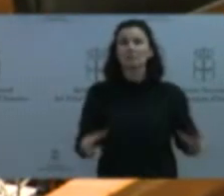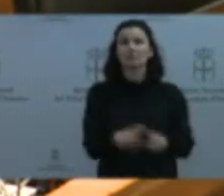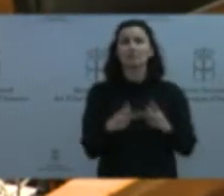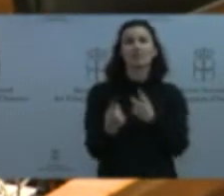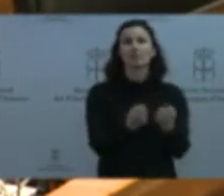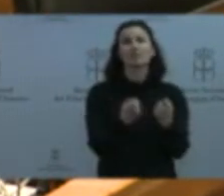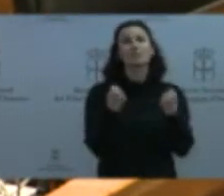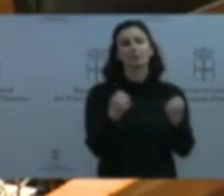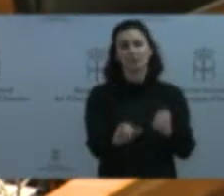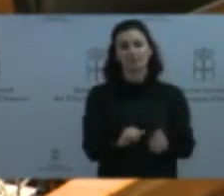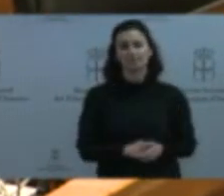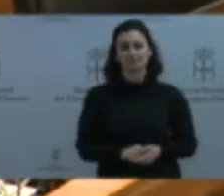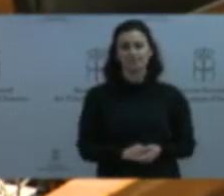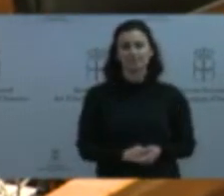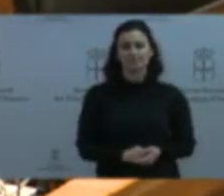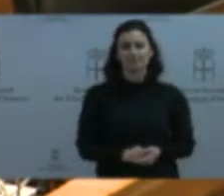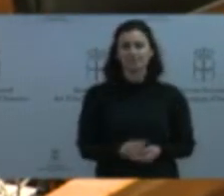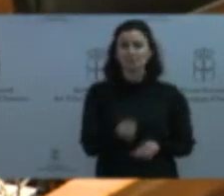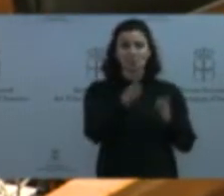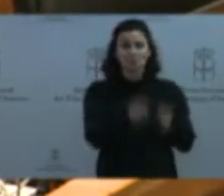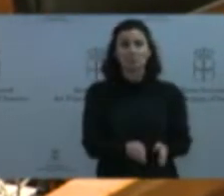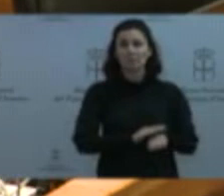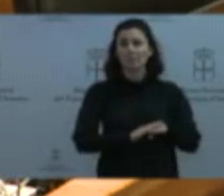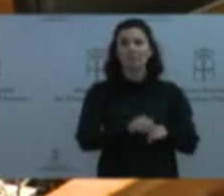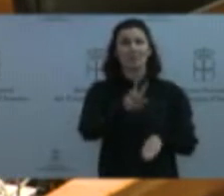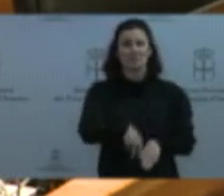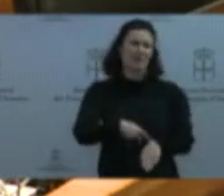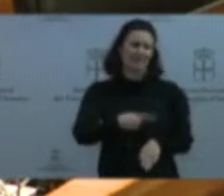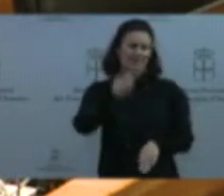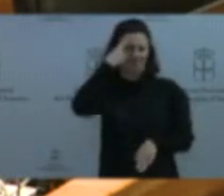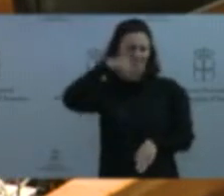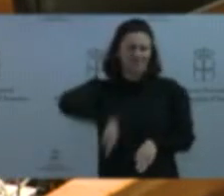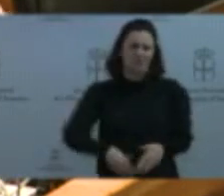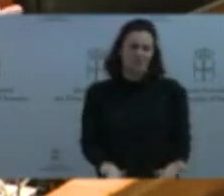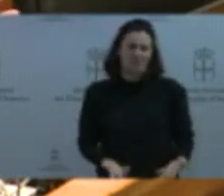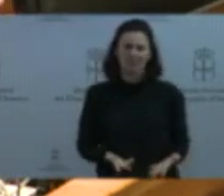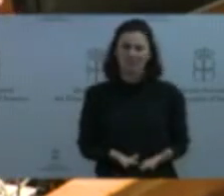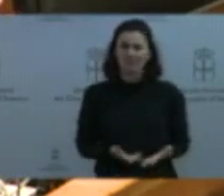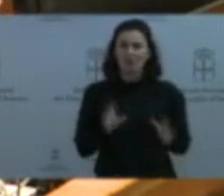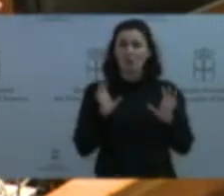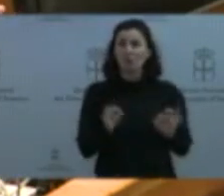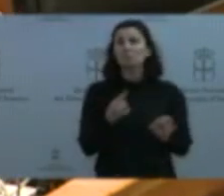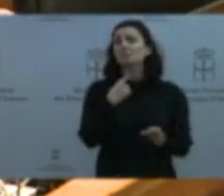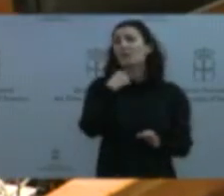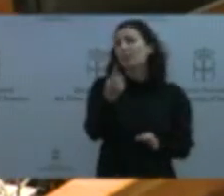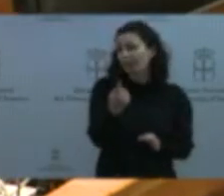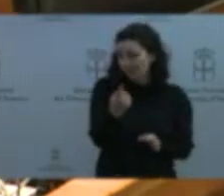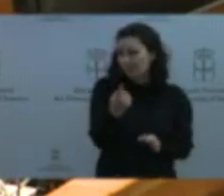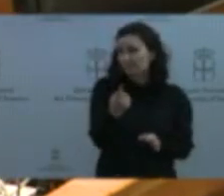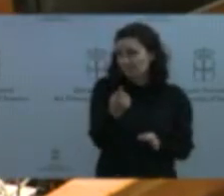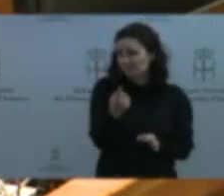Usted no va a pedir perdón hoy aquí, eso estoy absolutamente convencido. Seguramente saldrá a decir, ya se lo dije, que queremos convertir esto en un